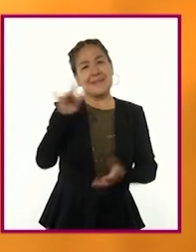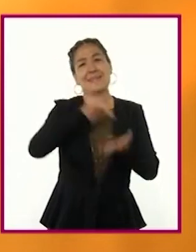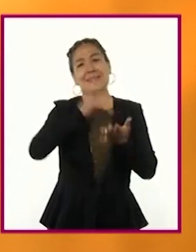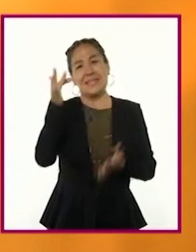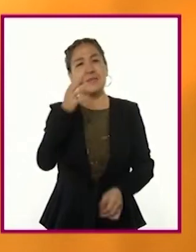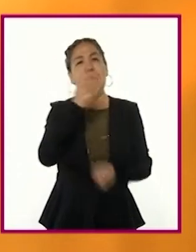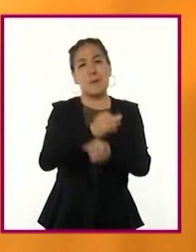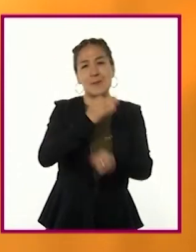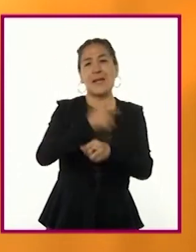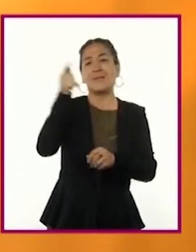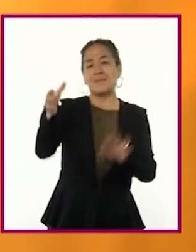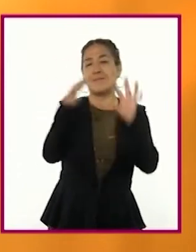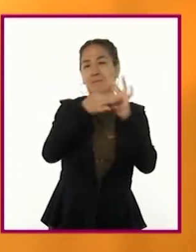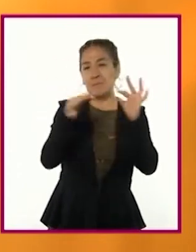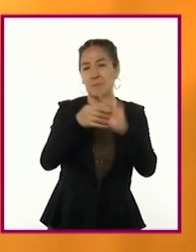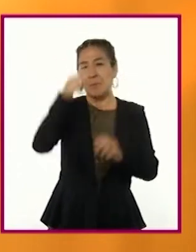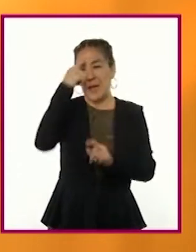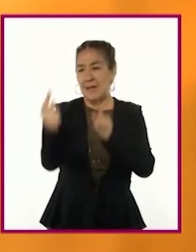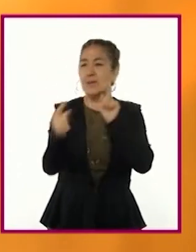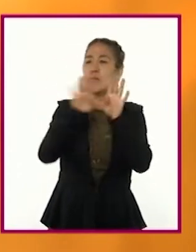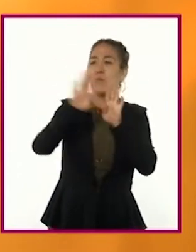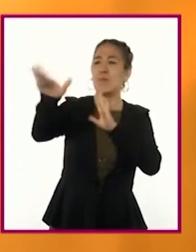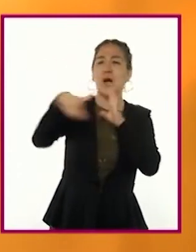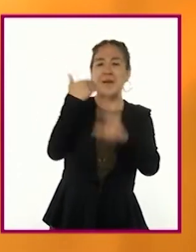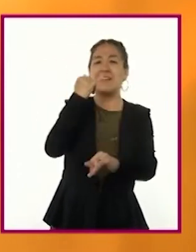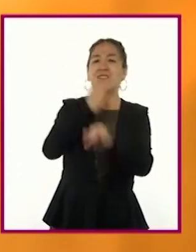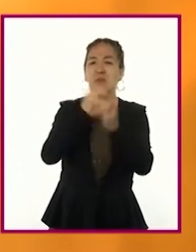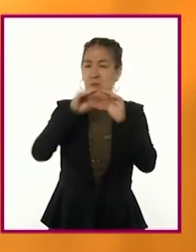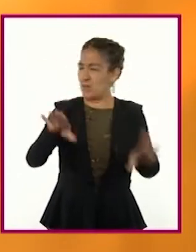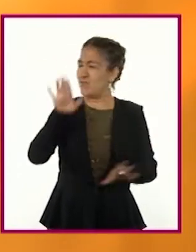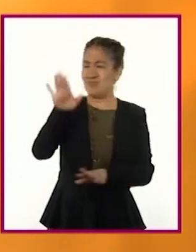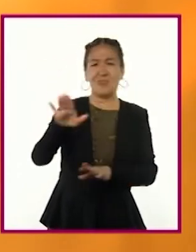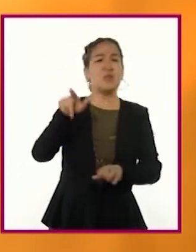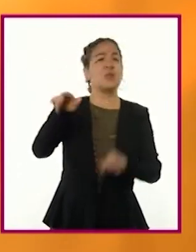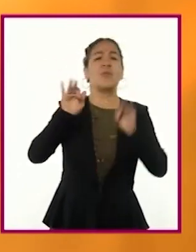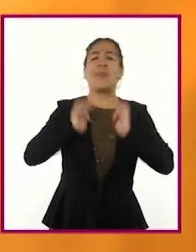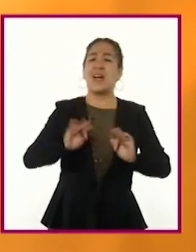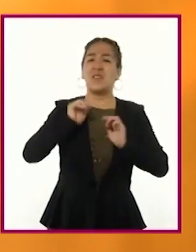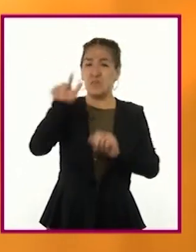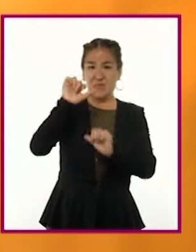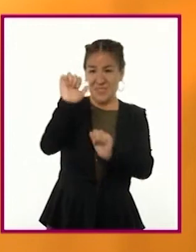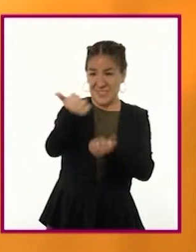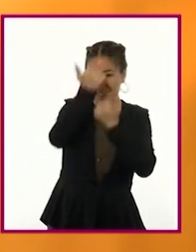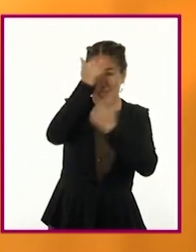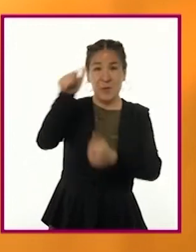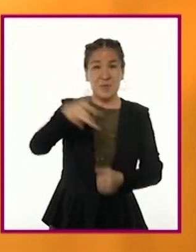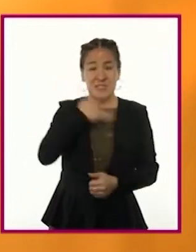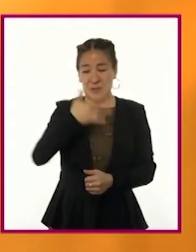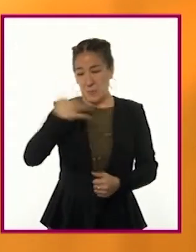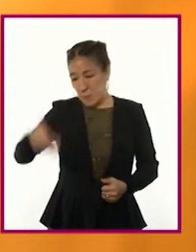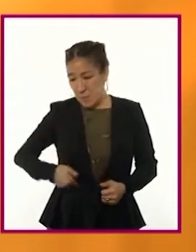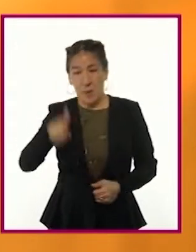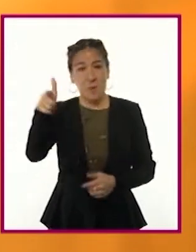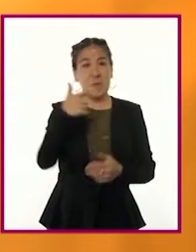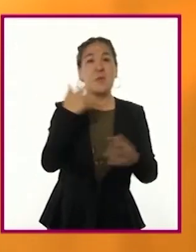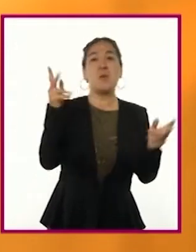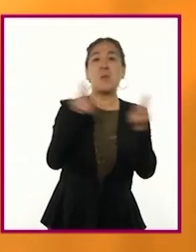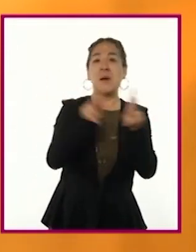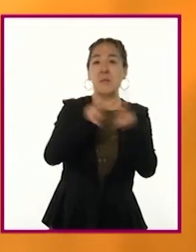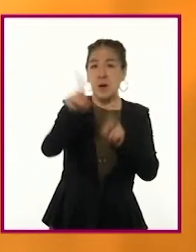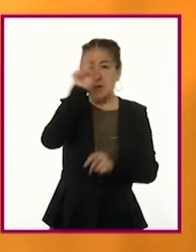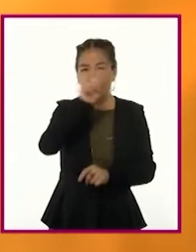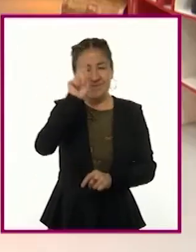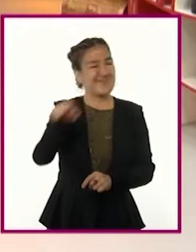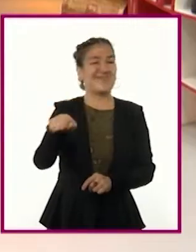acercado a nosotros para informarte del tema. Sin embargo, no debes estar arrepentido ni sentirte culpable, pues lo que te comentó tu primo solo